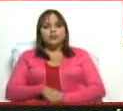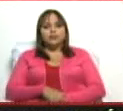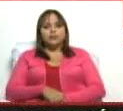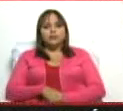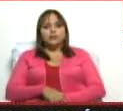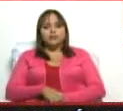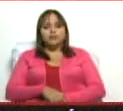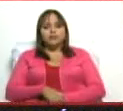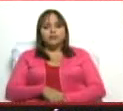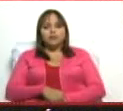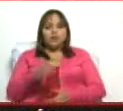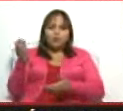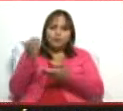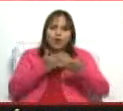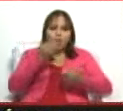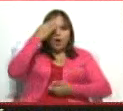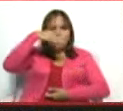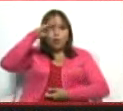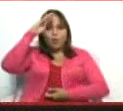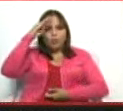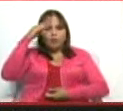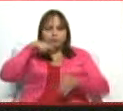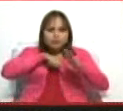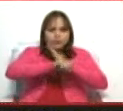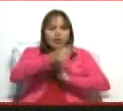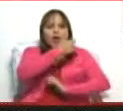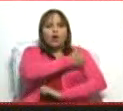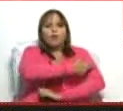Traerlo desde Cuba, al hospital militar, y bueno, hasta el día